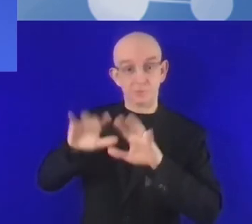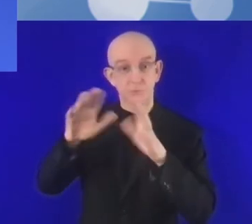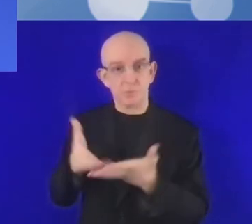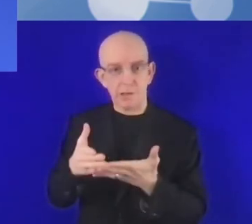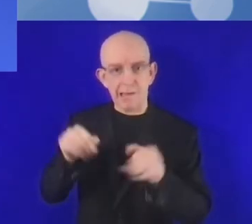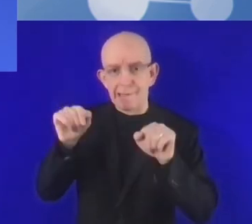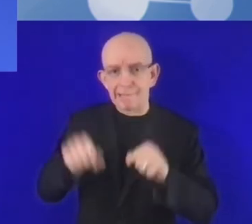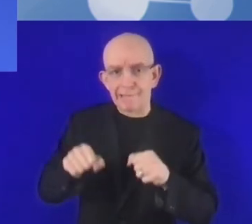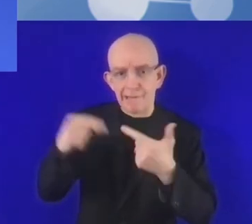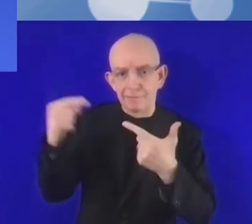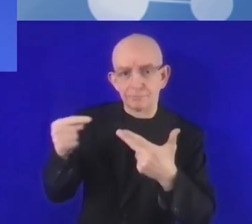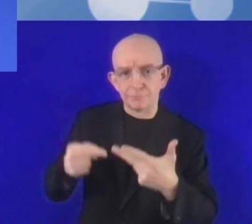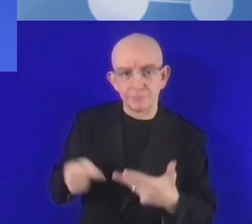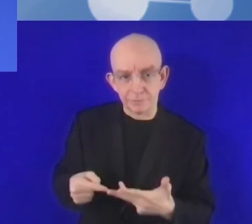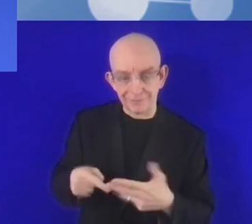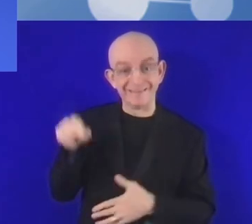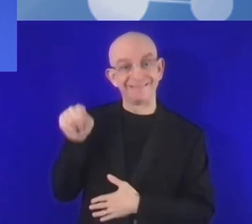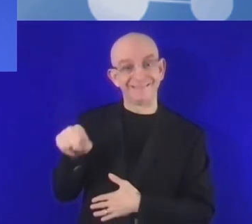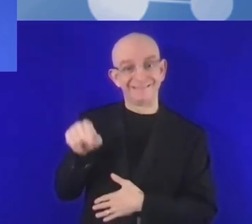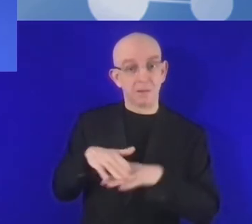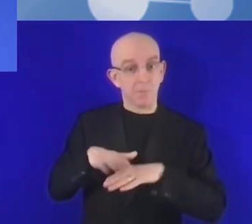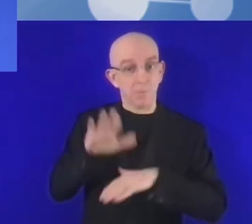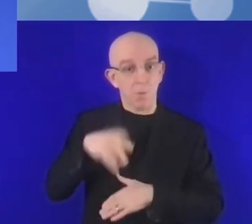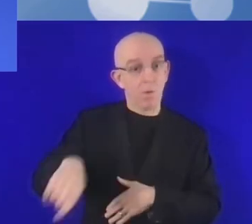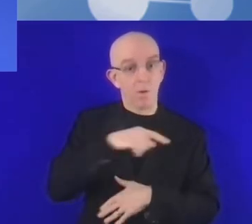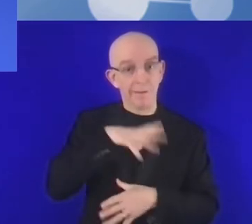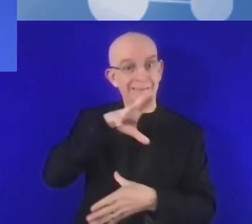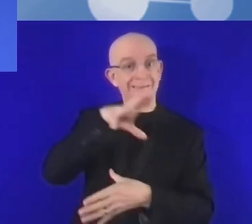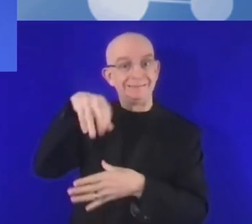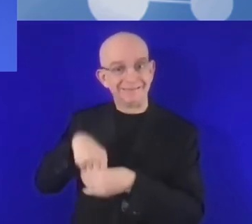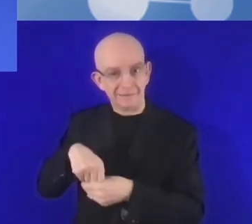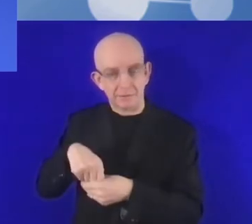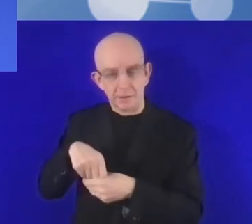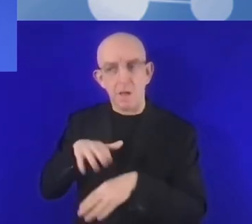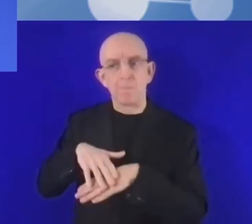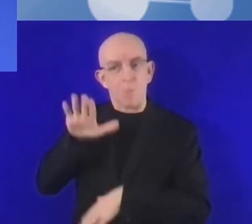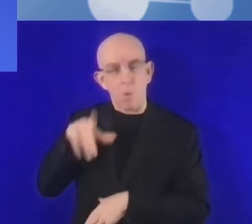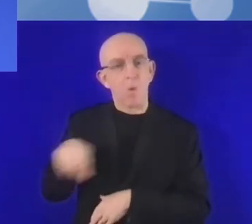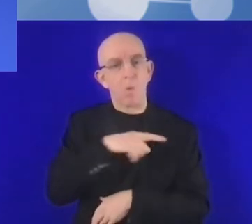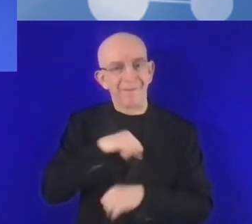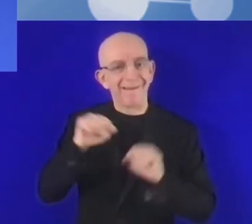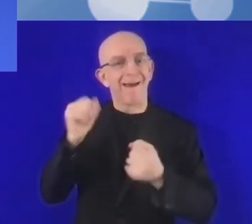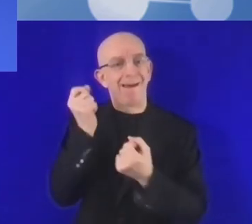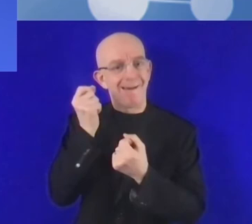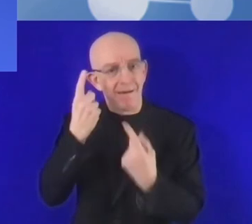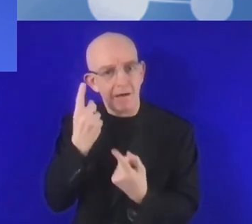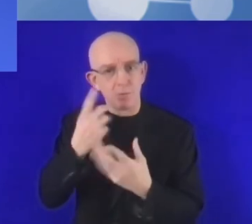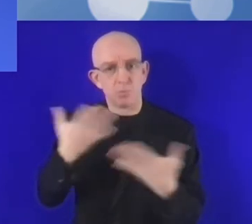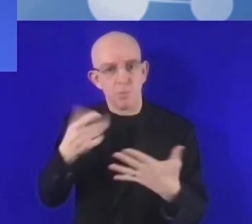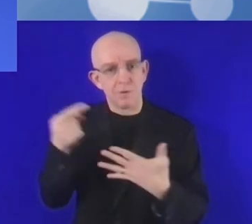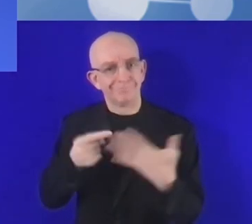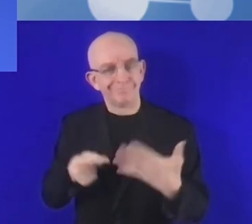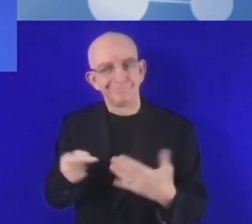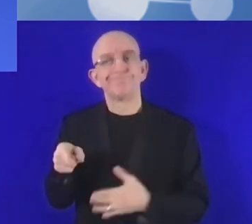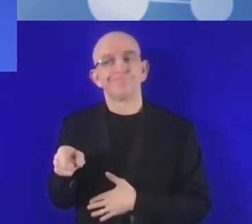área muy importante de la que tenemos que tratar y es lo que está sucediendo. Y la cuarta